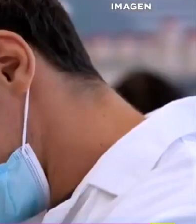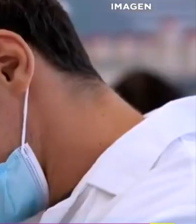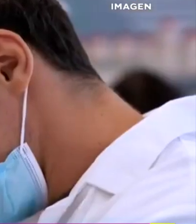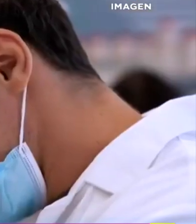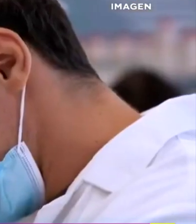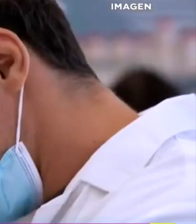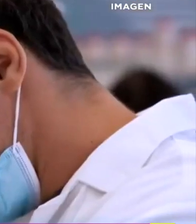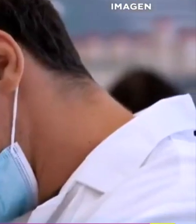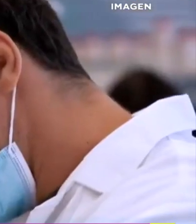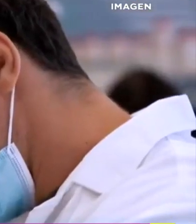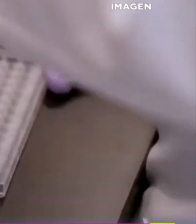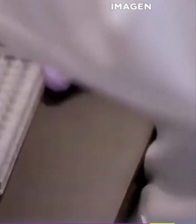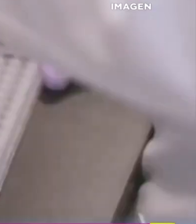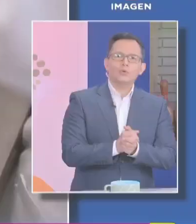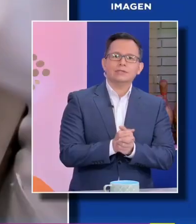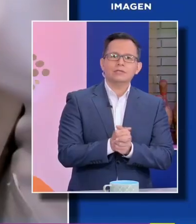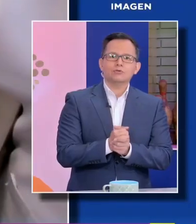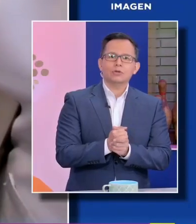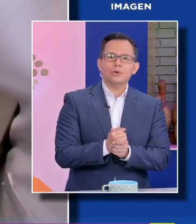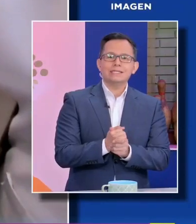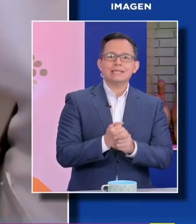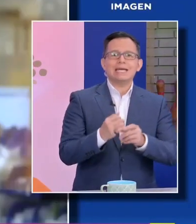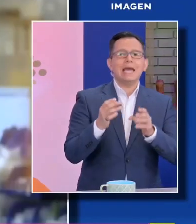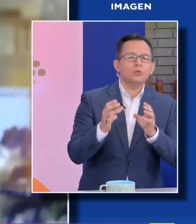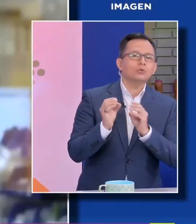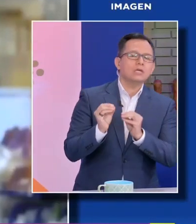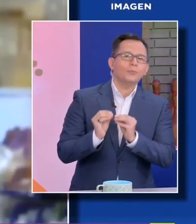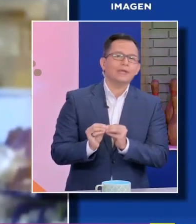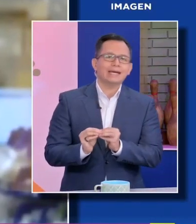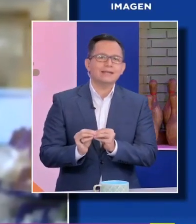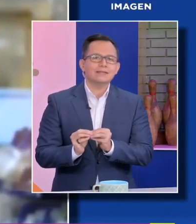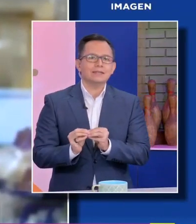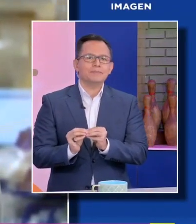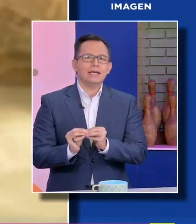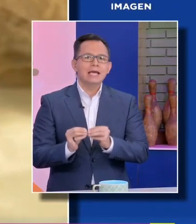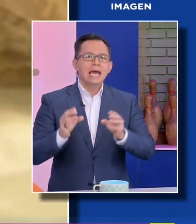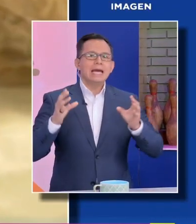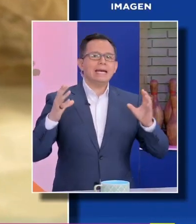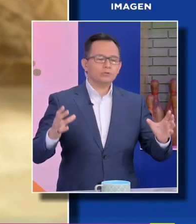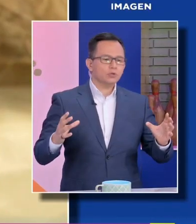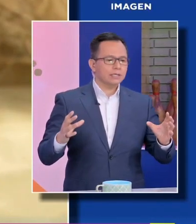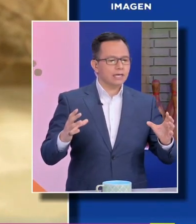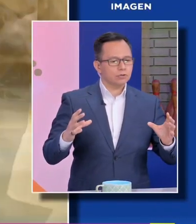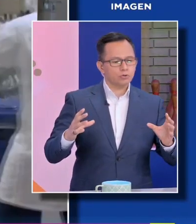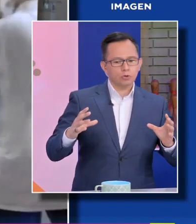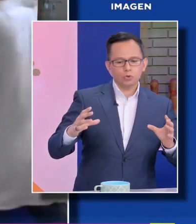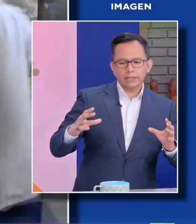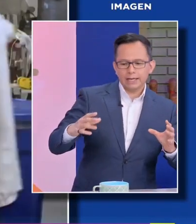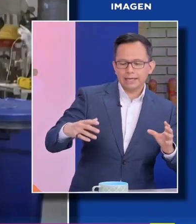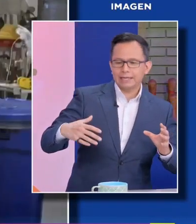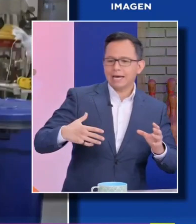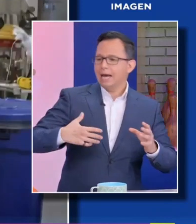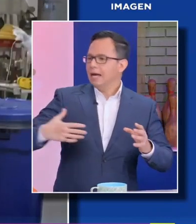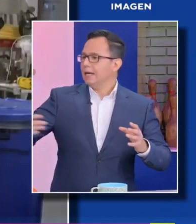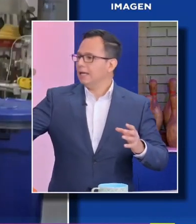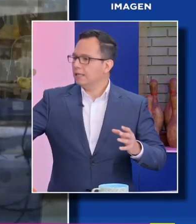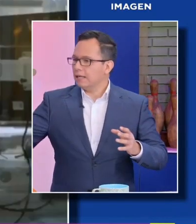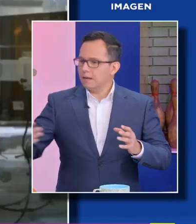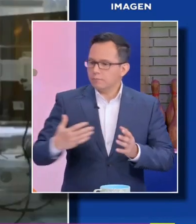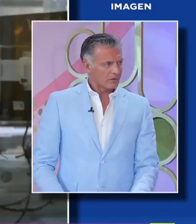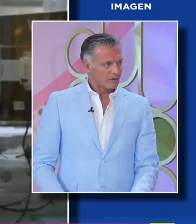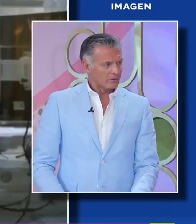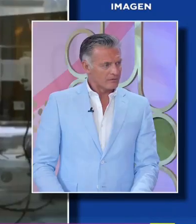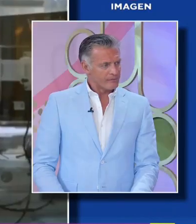reducir 44% el riesgo de muertes y consecuencias en un tipo de cáncer de piel. Estos hallazgos sugieren que ya